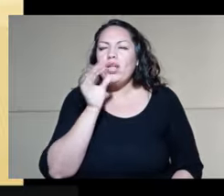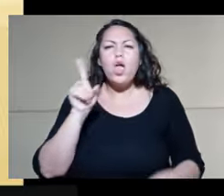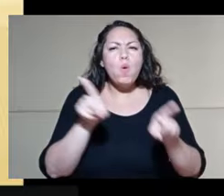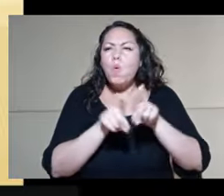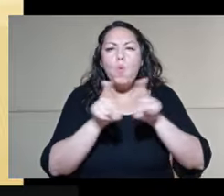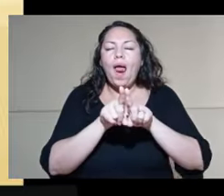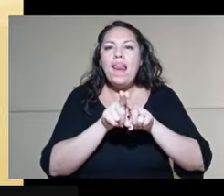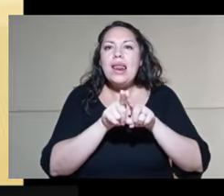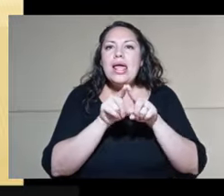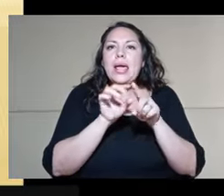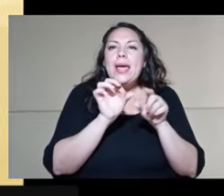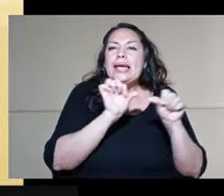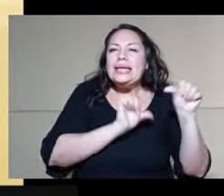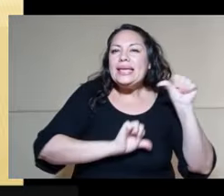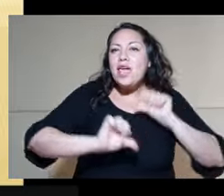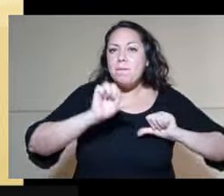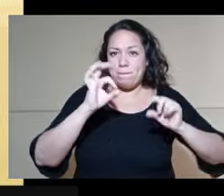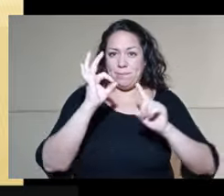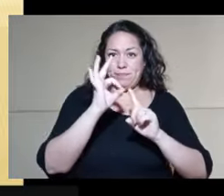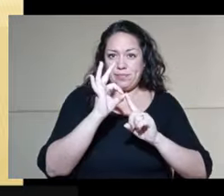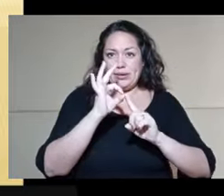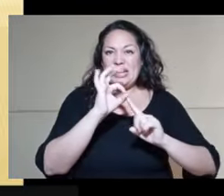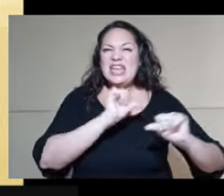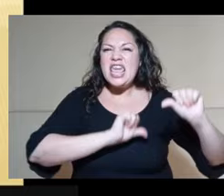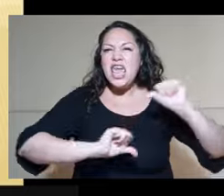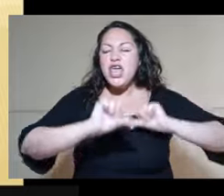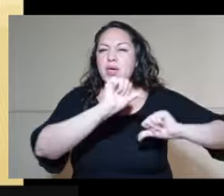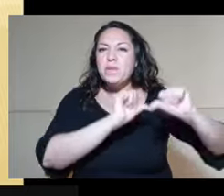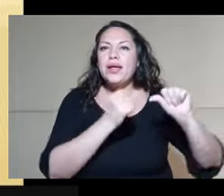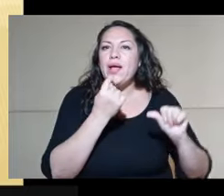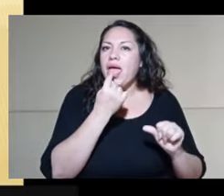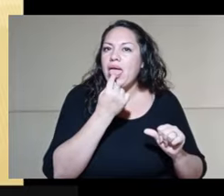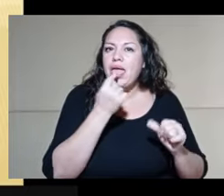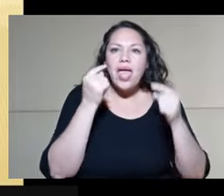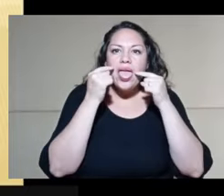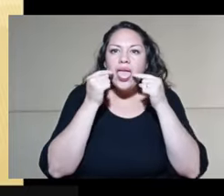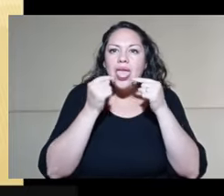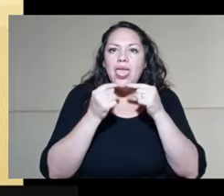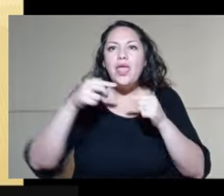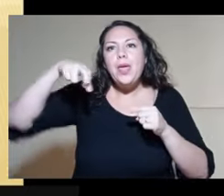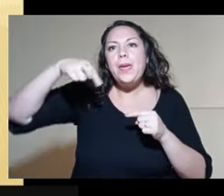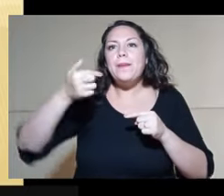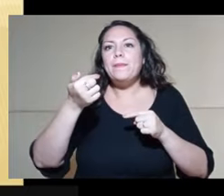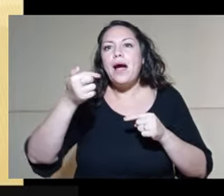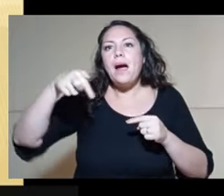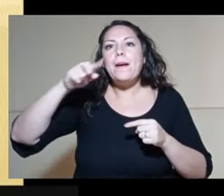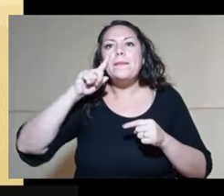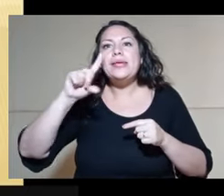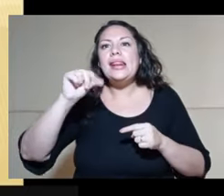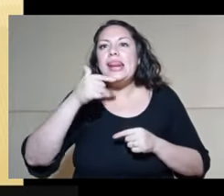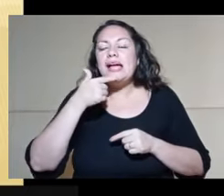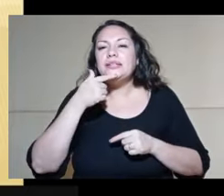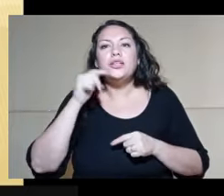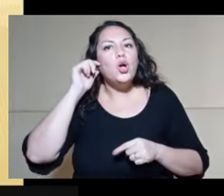tienen partículas químicas, que esas partículas químicas interaccionan con los receptores de la lengua, que son las papilas gustativas, ¿no es cierto?